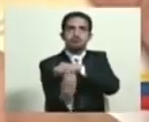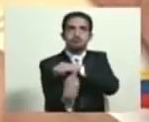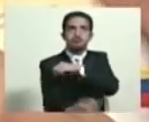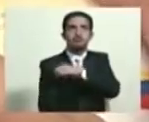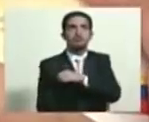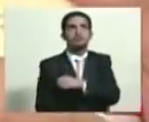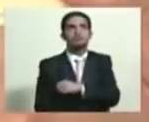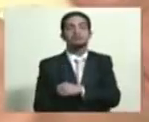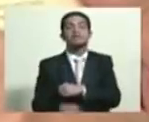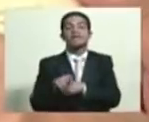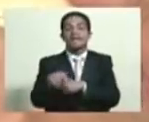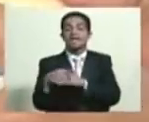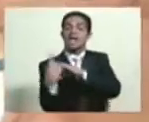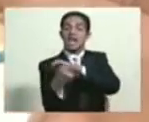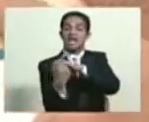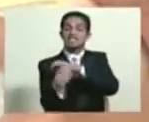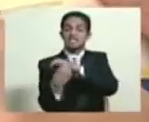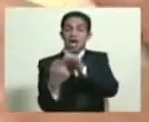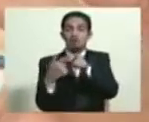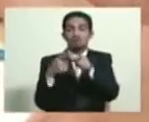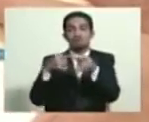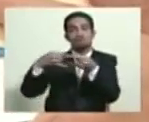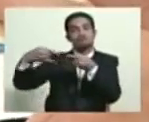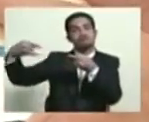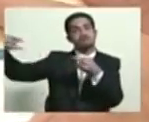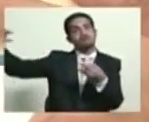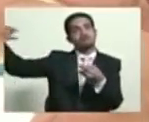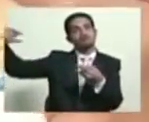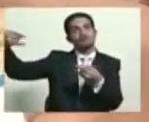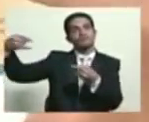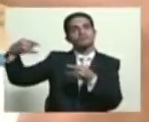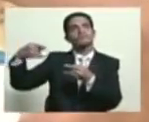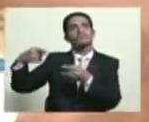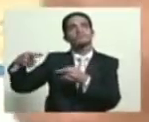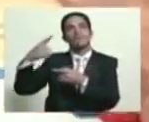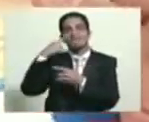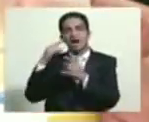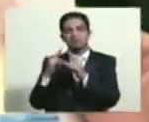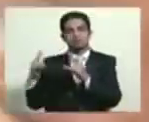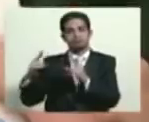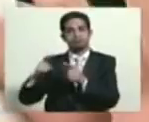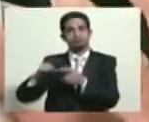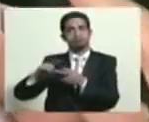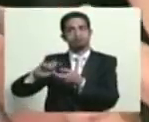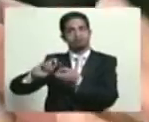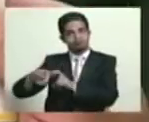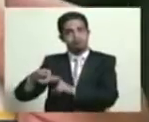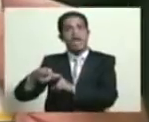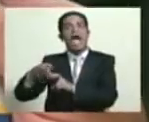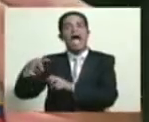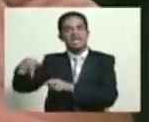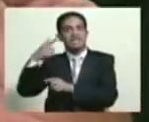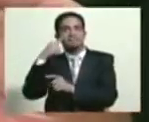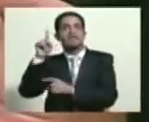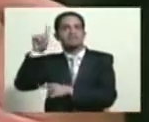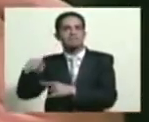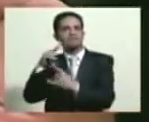Esa generación de la electricidad va a unos patios de transformación y de esos patios se distribuye.